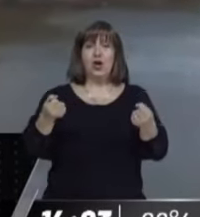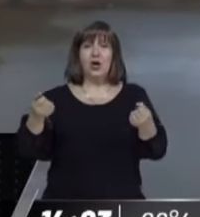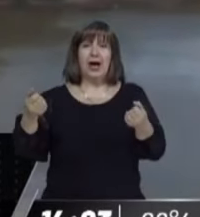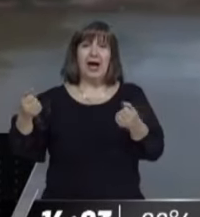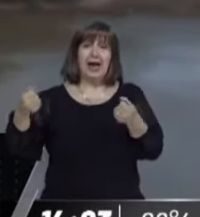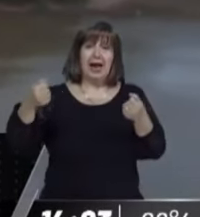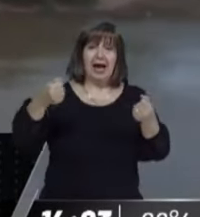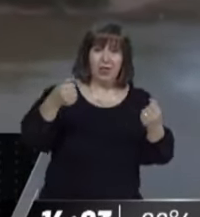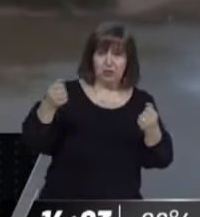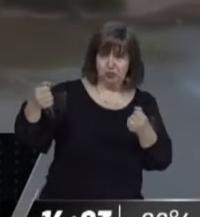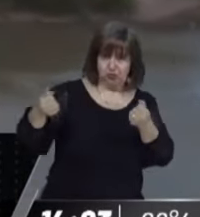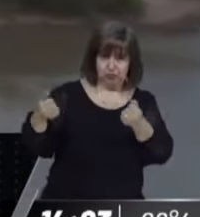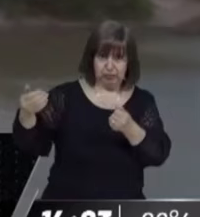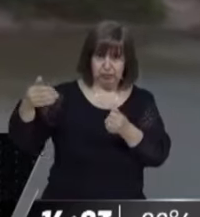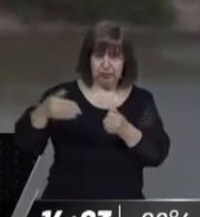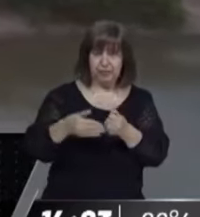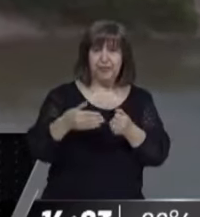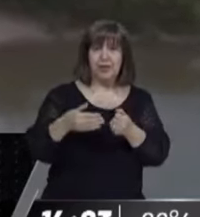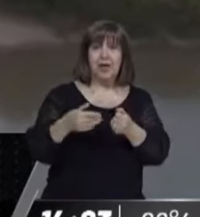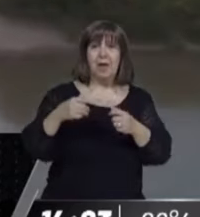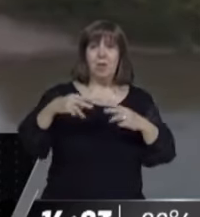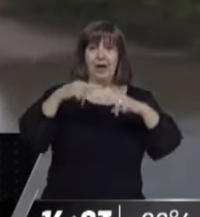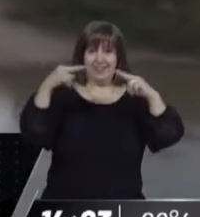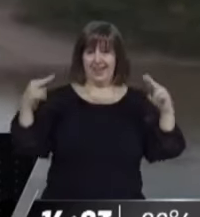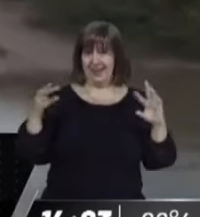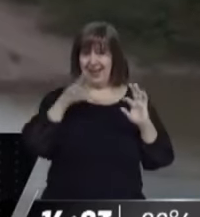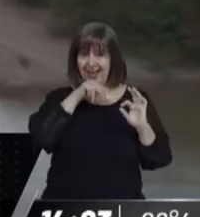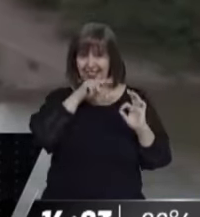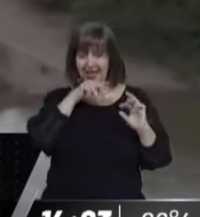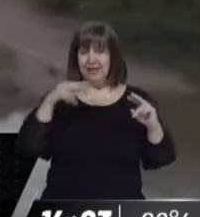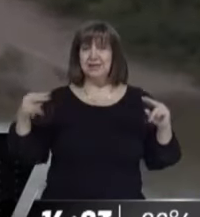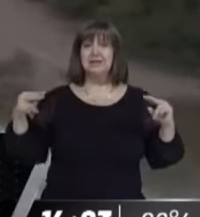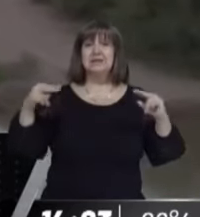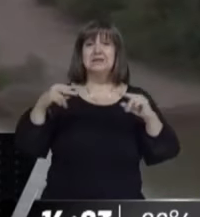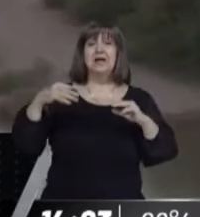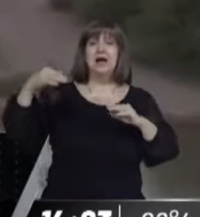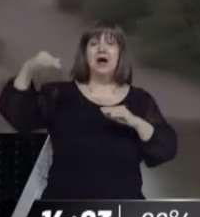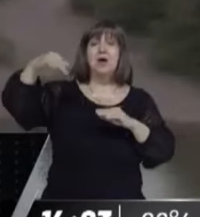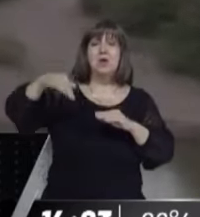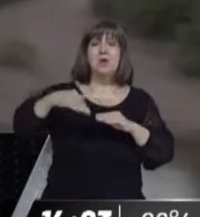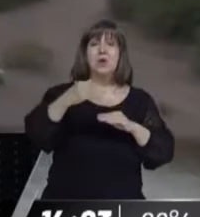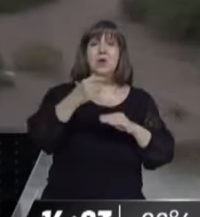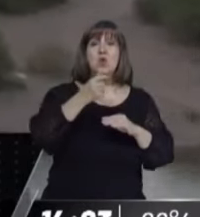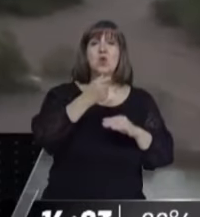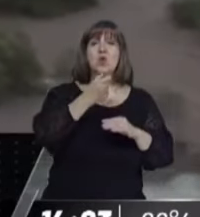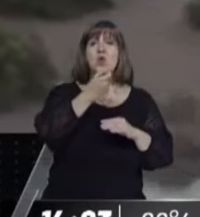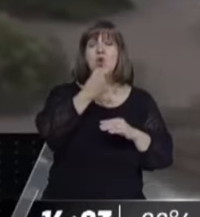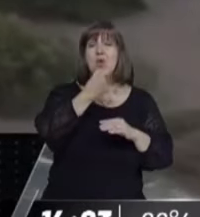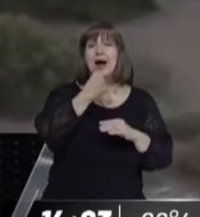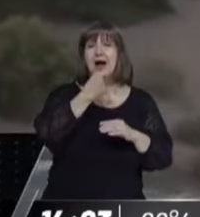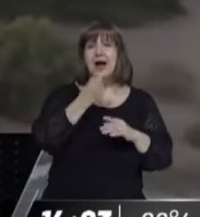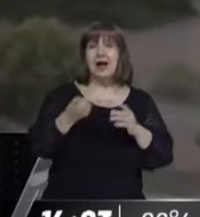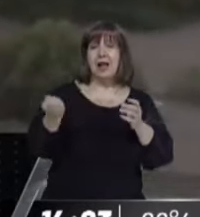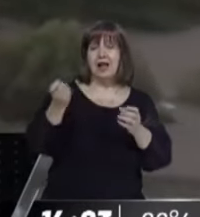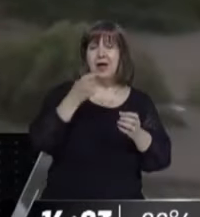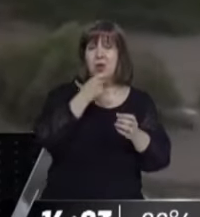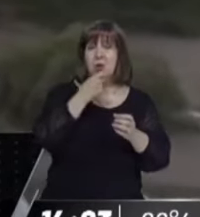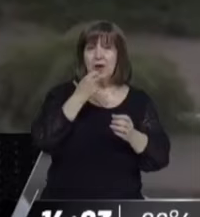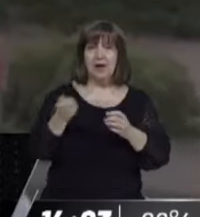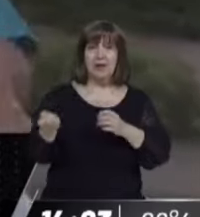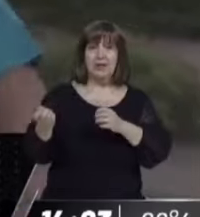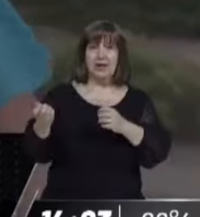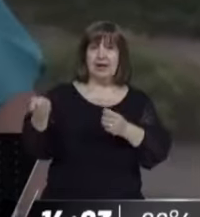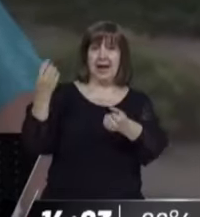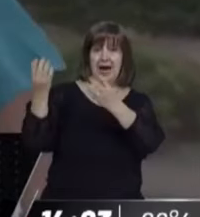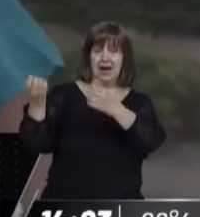río. No estaba este puente. Y ahí pasaban la uva, la trasladaban a unos carros, la pasaban a otro lado y de